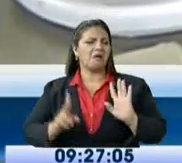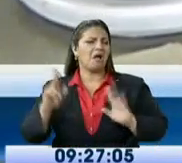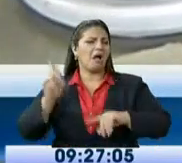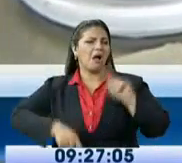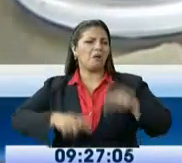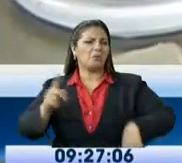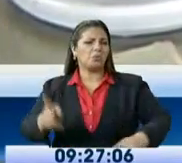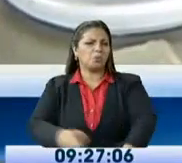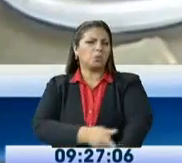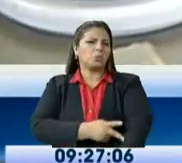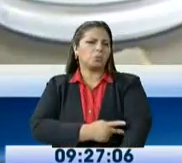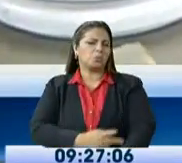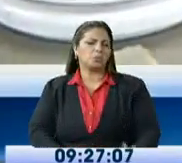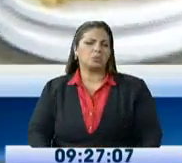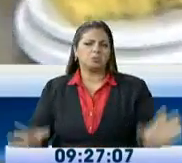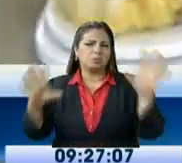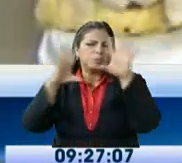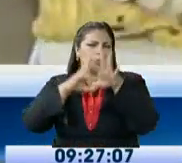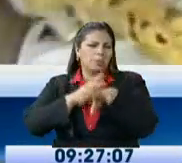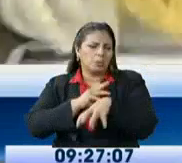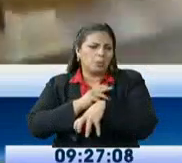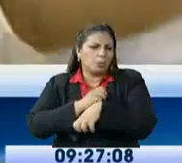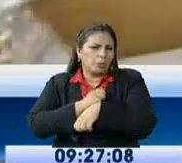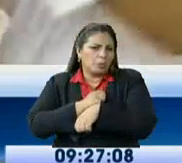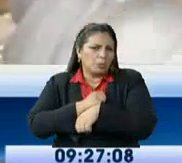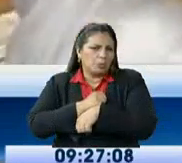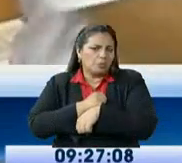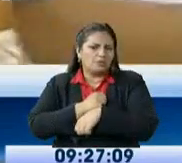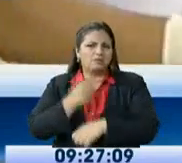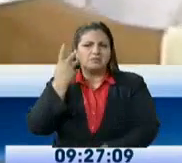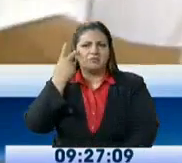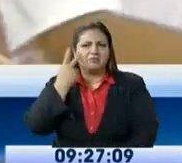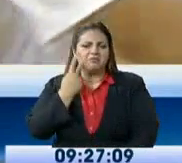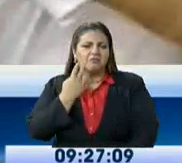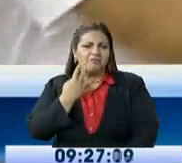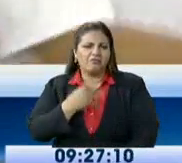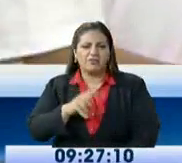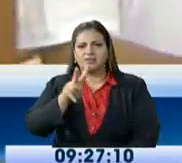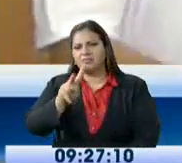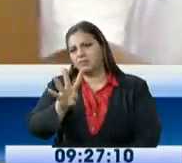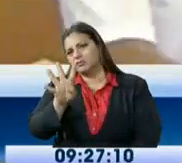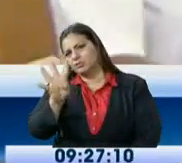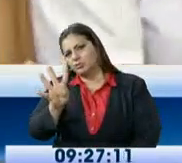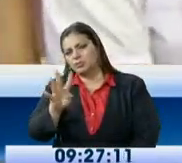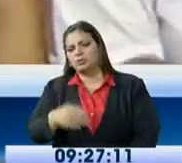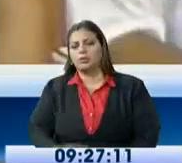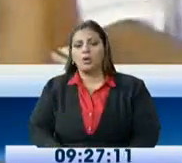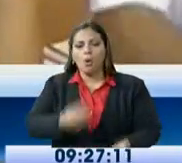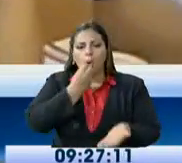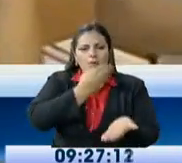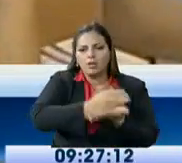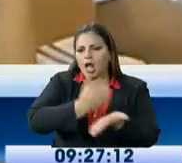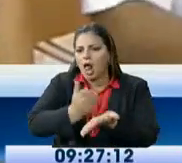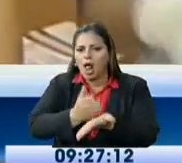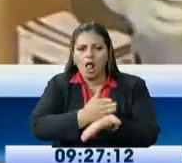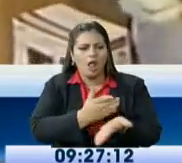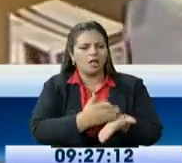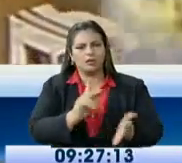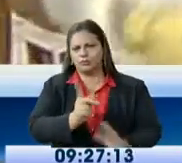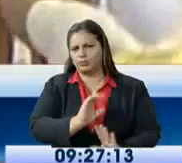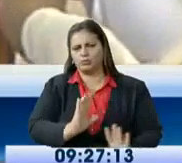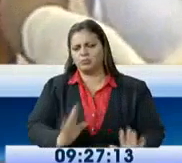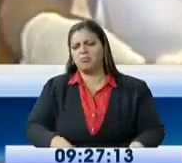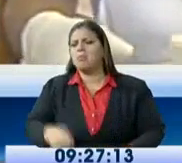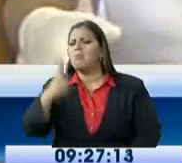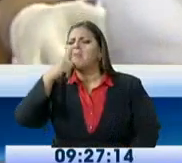reunirse a tomar un chocolatito con un pan de Pascua. Y el 25 también se reúnen las familias, un chocolatito y un pan de Pascua. Incluso hasta el 31, la